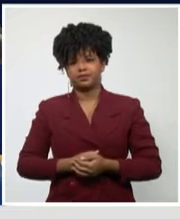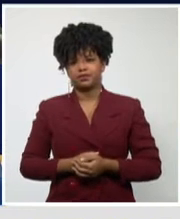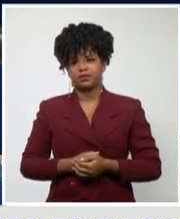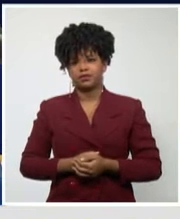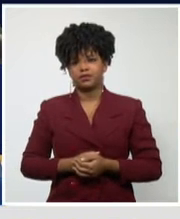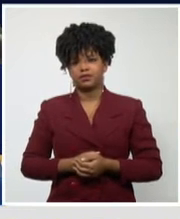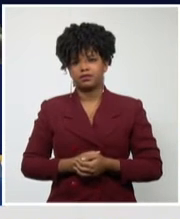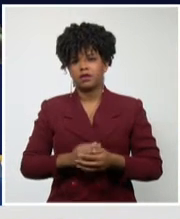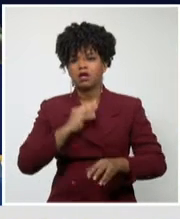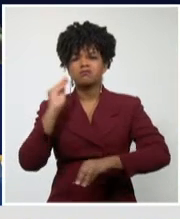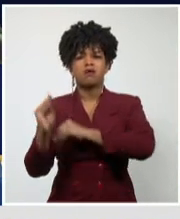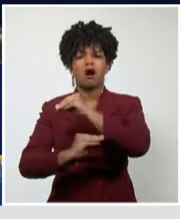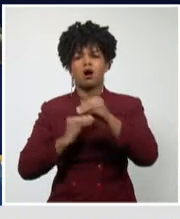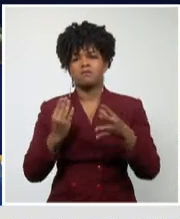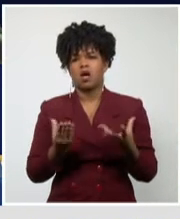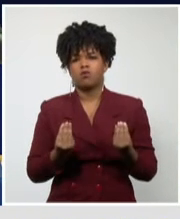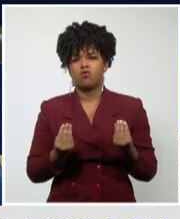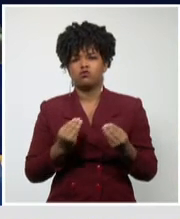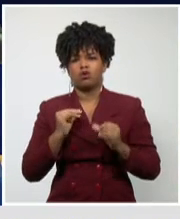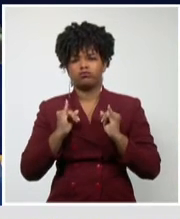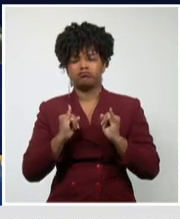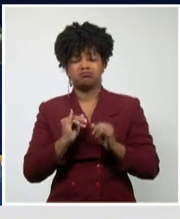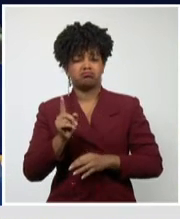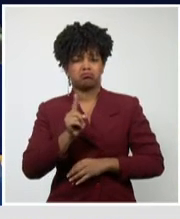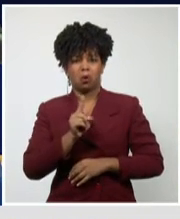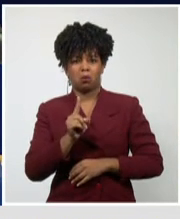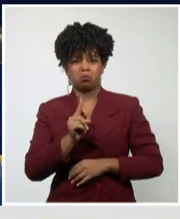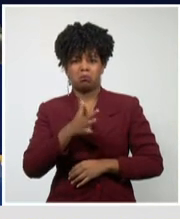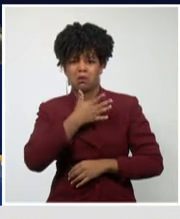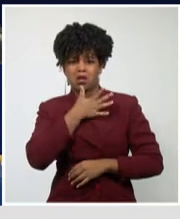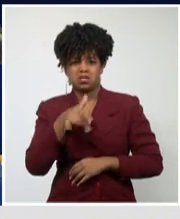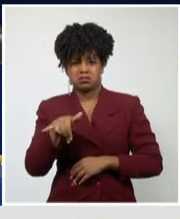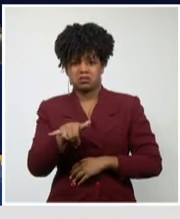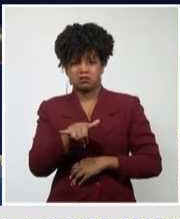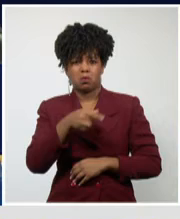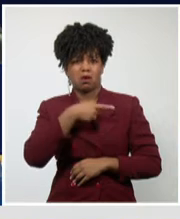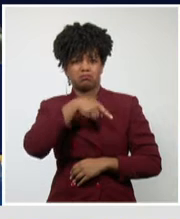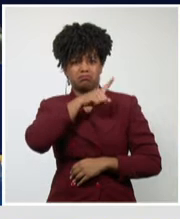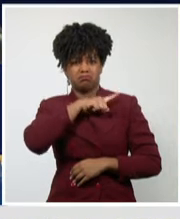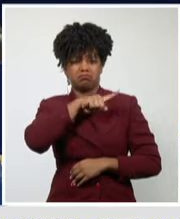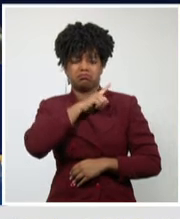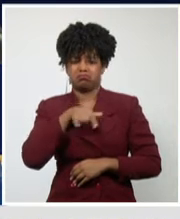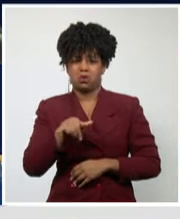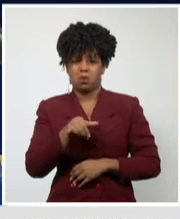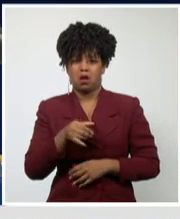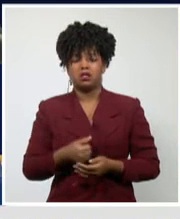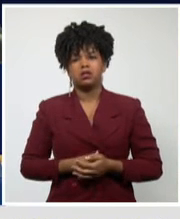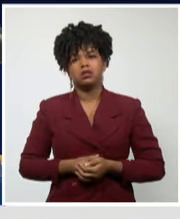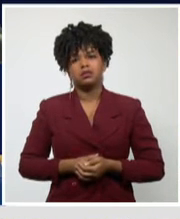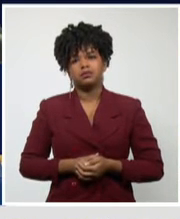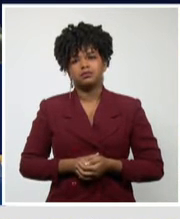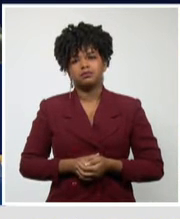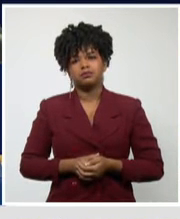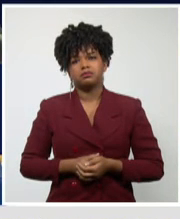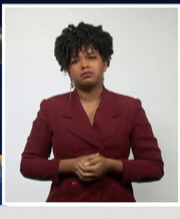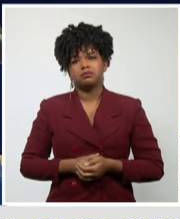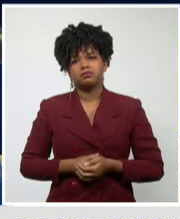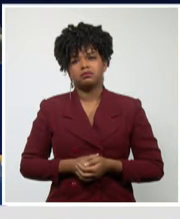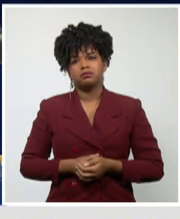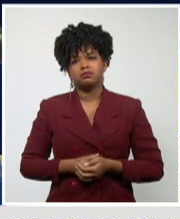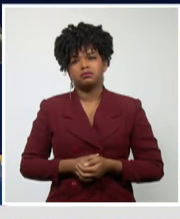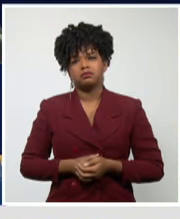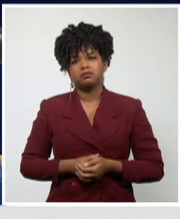cambia mucho con lo que hemos dicho en días anteriores, y bueno, ahí de los más allegados,